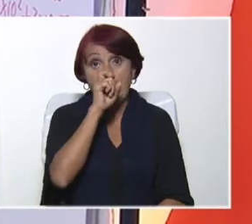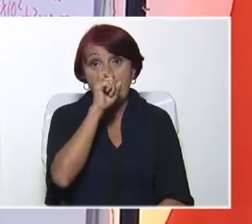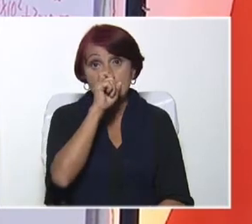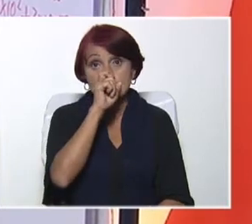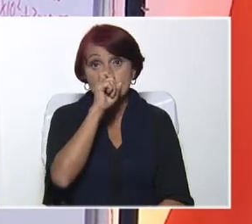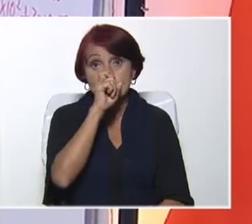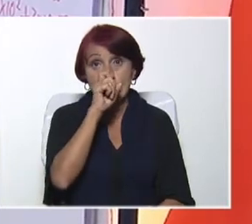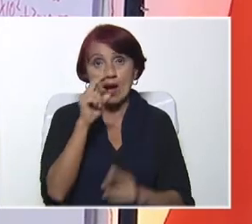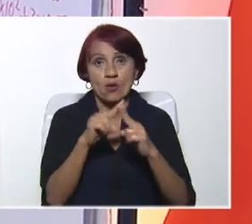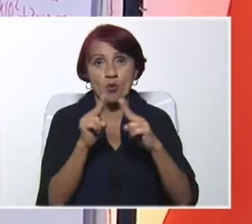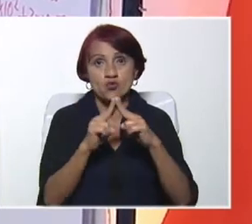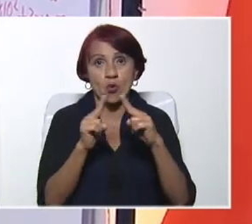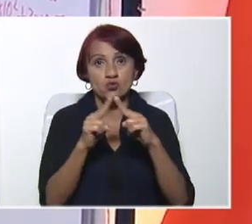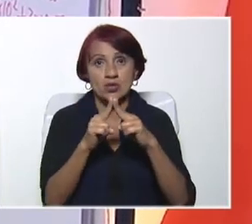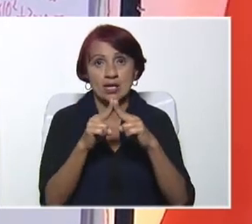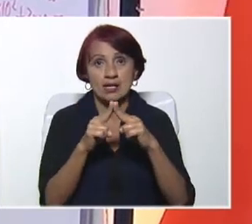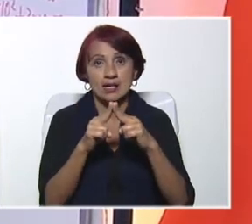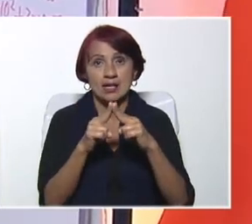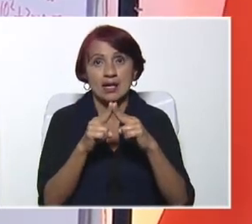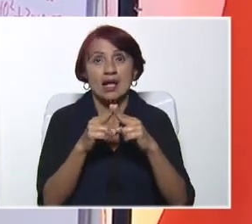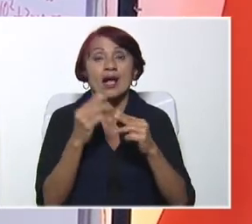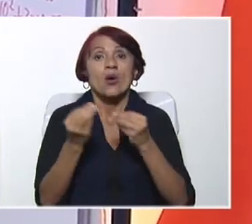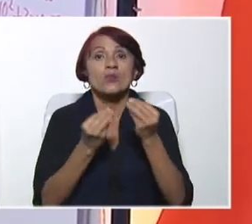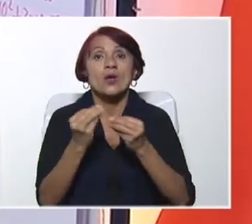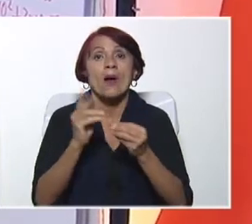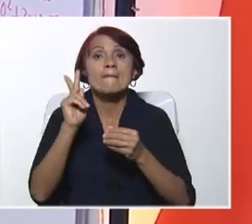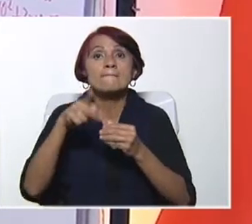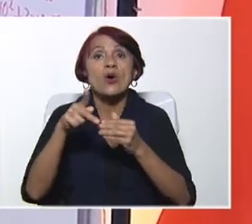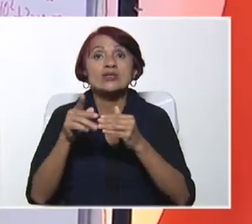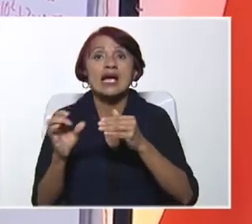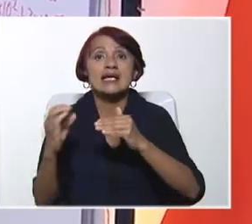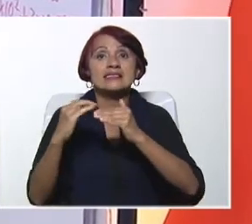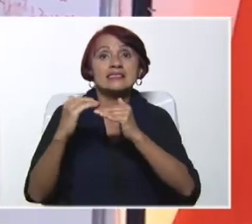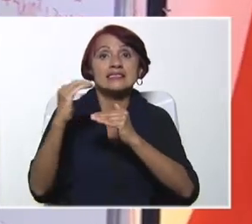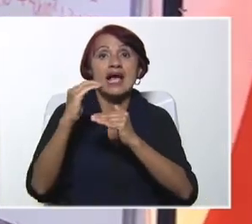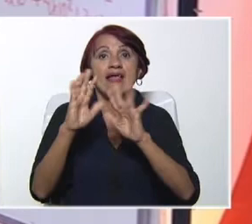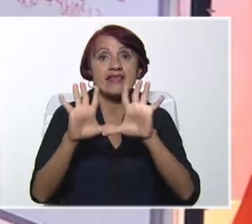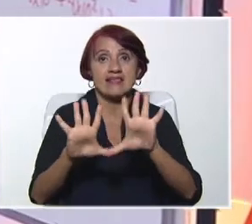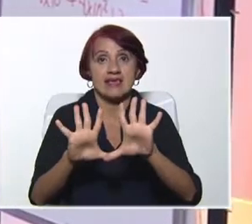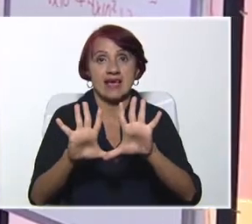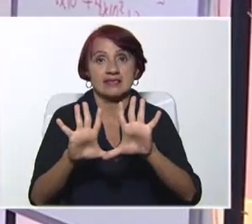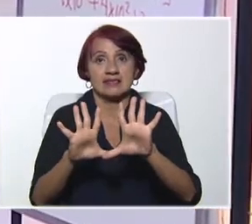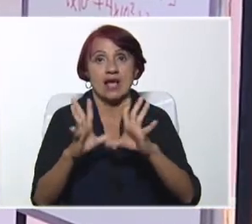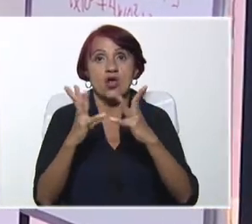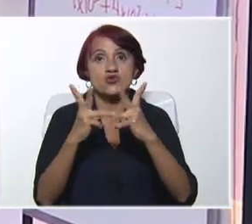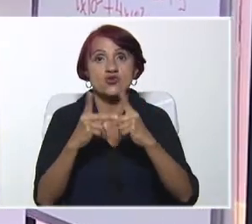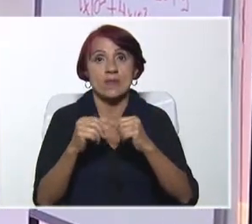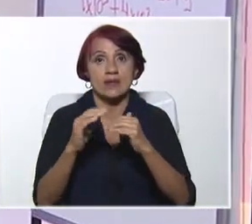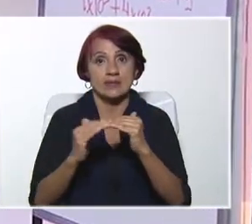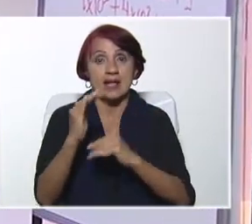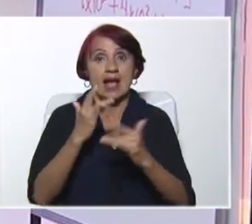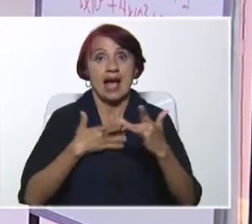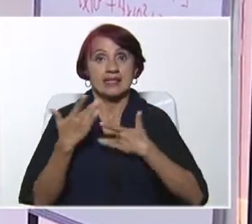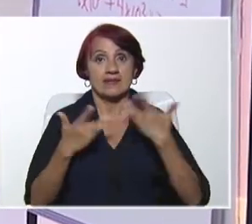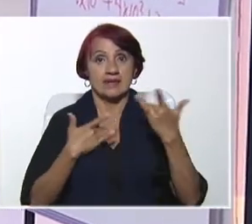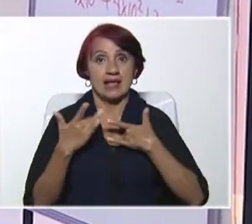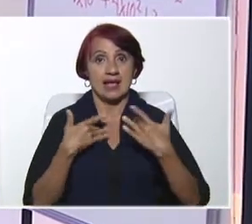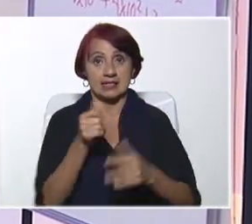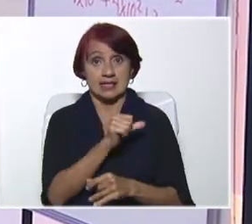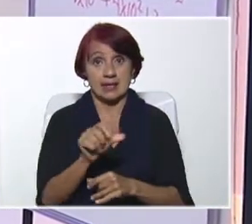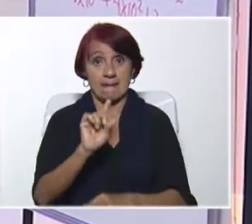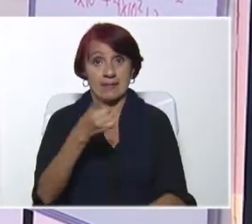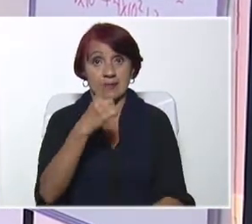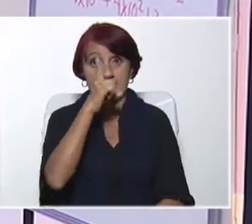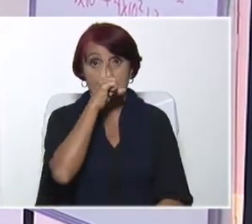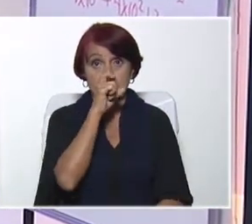vayamos familiarizando con la potencia de 10. Vamos a ver las actividades de esta semana para primer